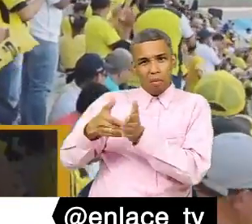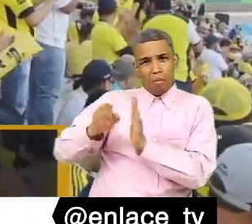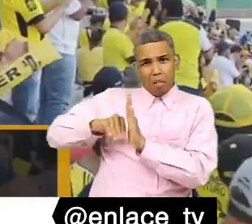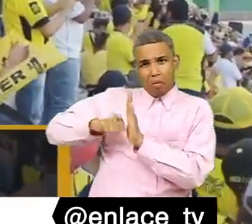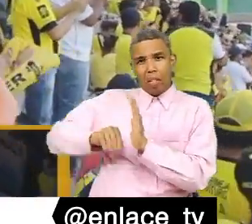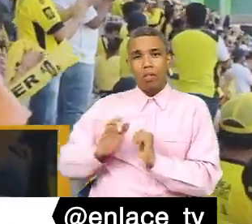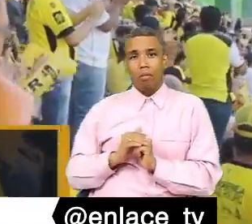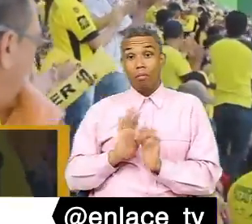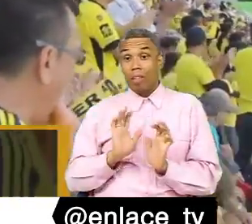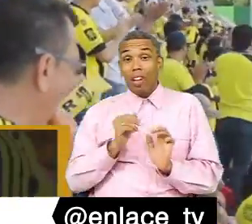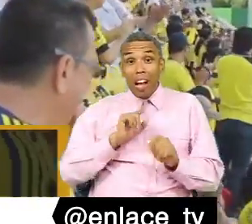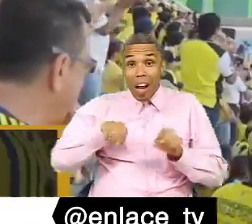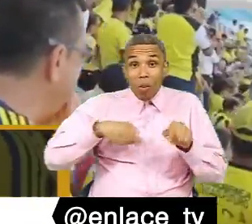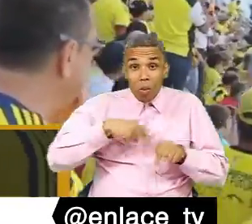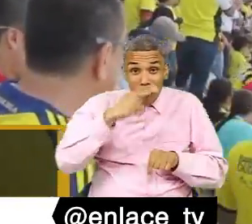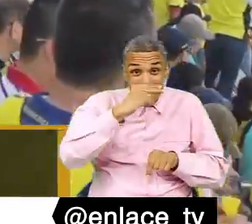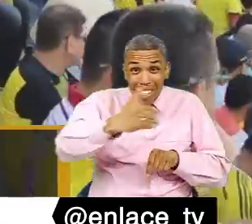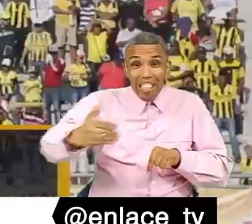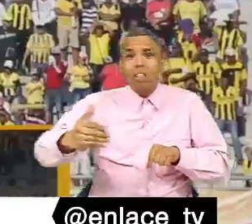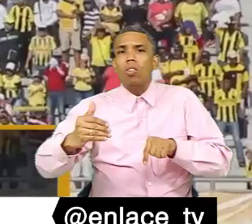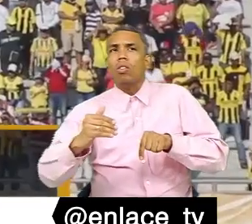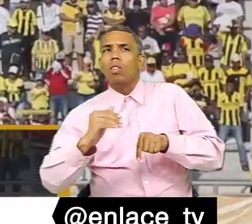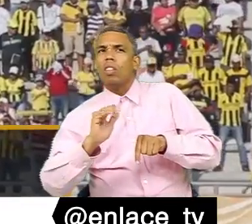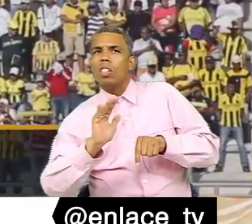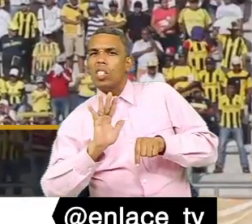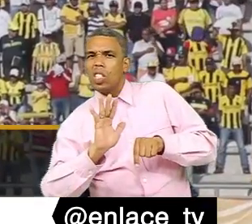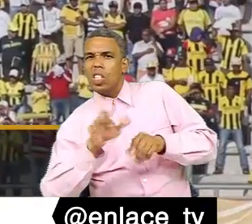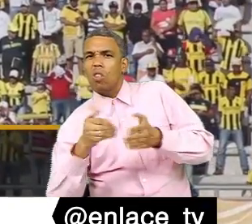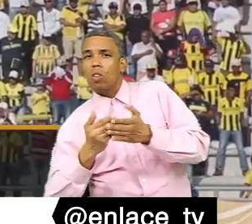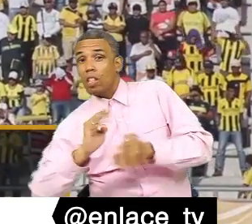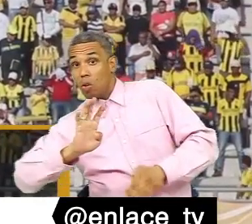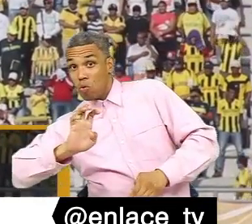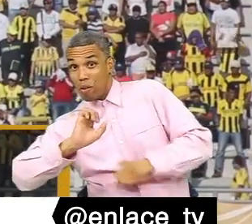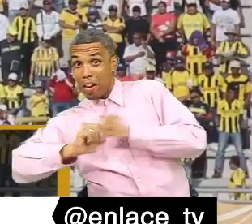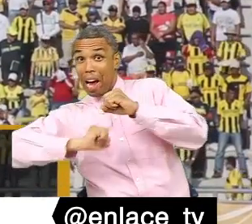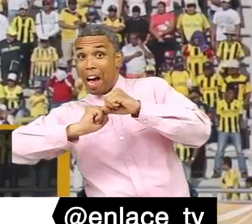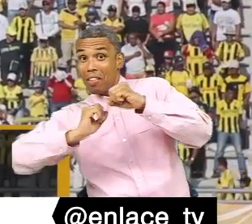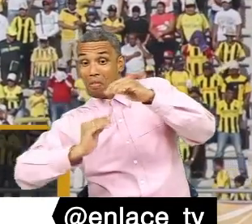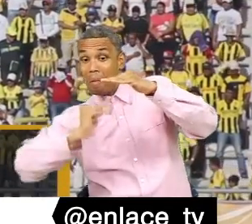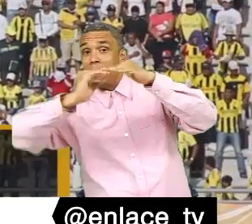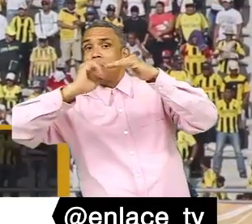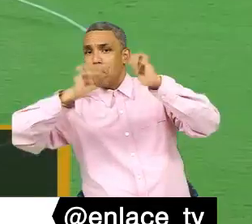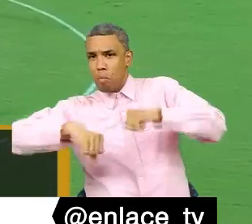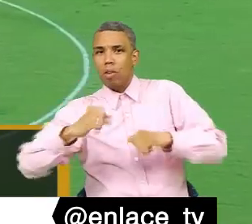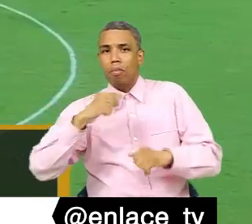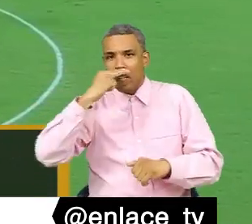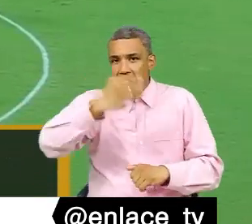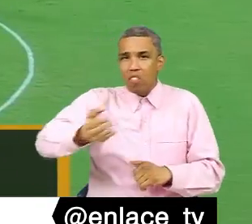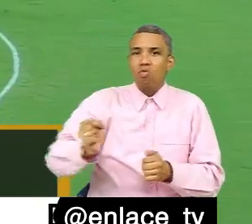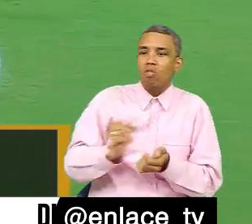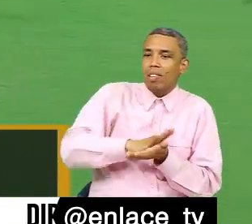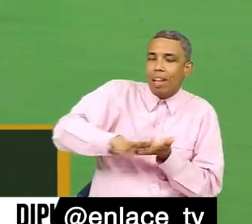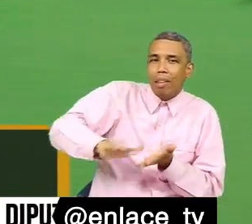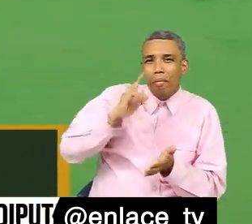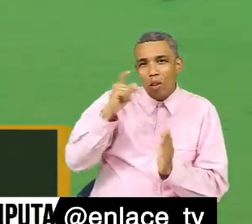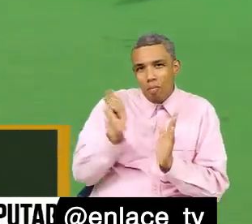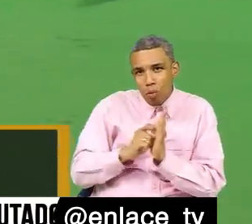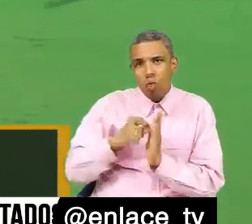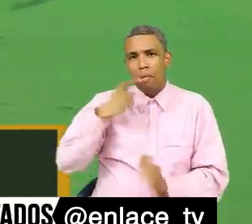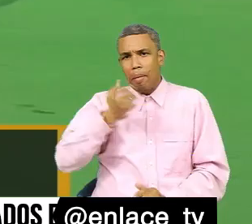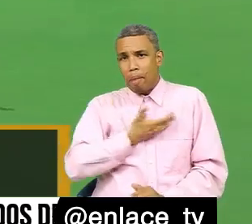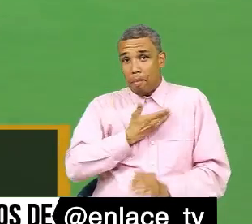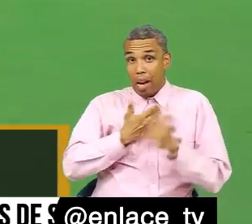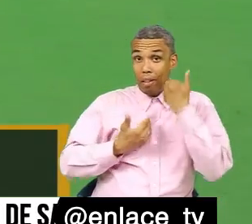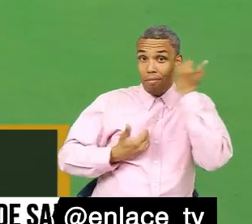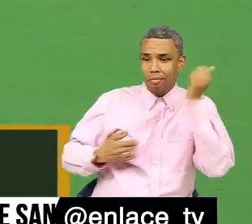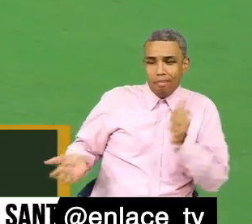Sigue vigente el ingreso gratis para los pequeños de 5 a 9 años de edad que asistan con un adulto y que estén debidamente identificados. La taquilla del